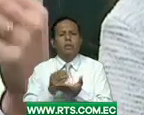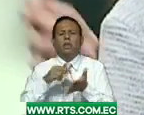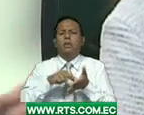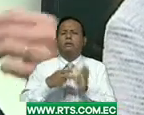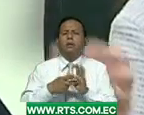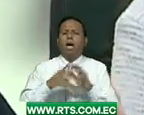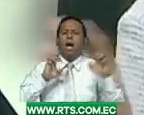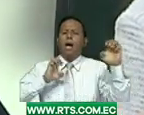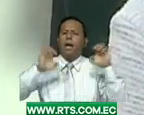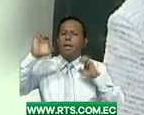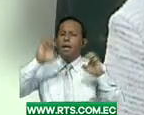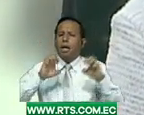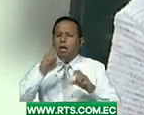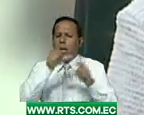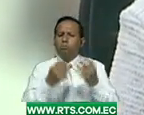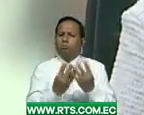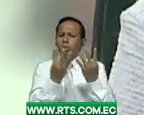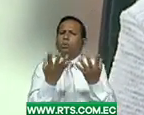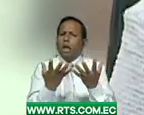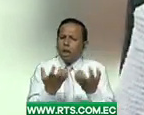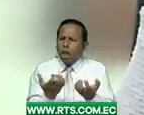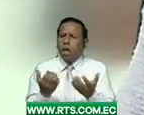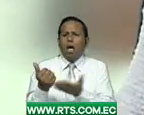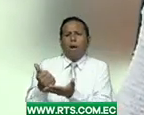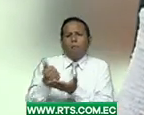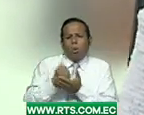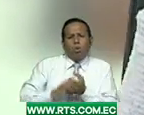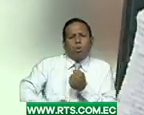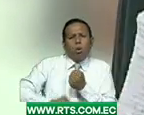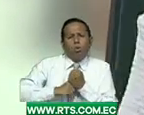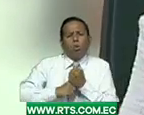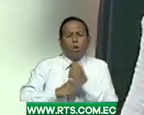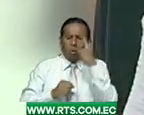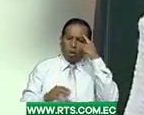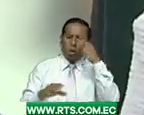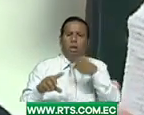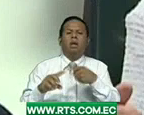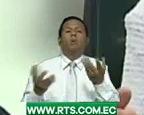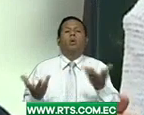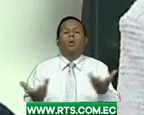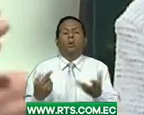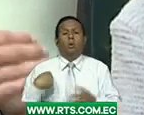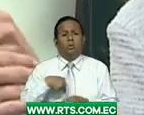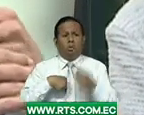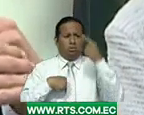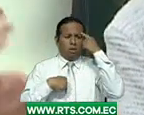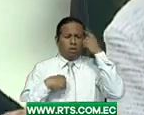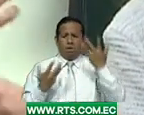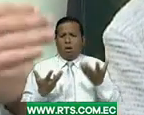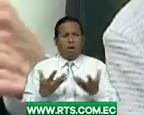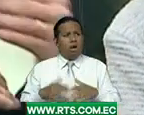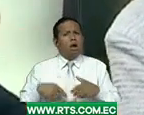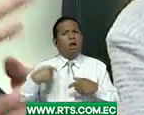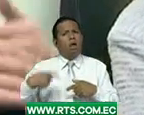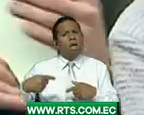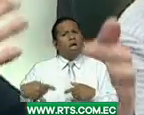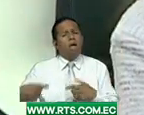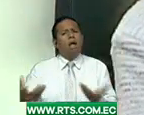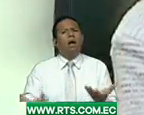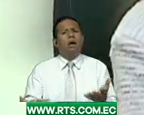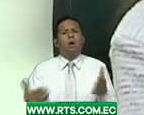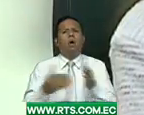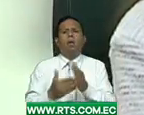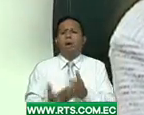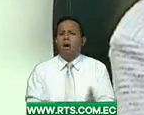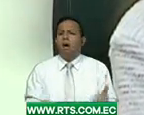la gente realmente quiere. Y tampoco puede ser, pues, que estemos cada día encontrando una